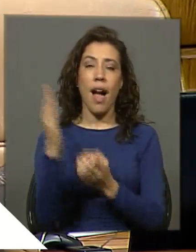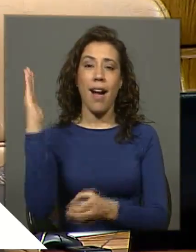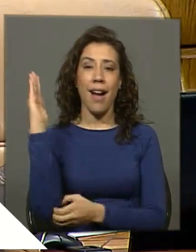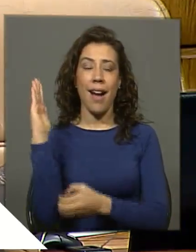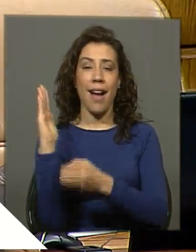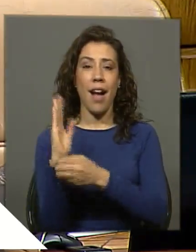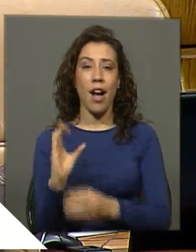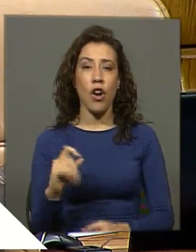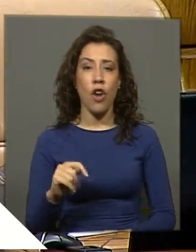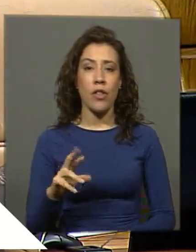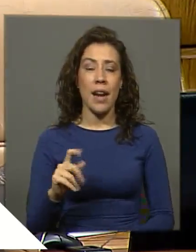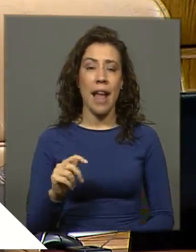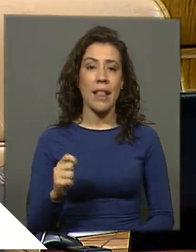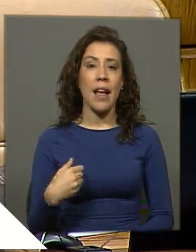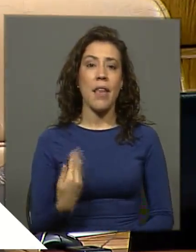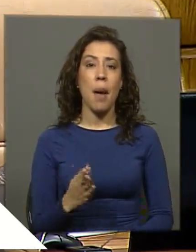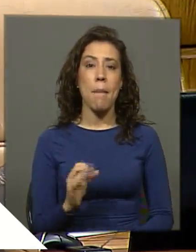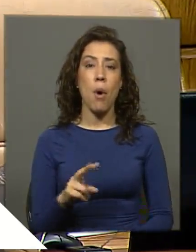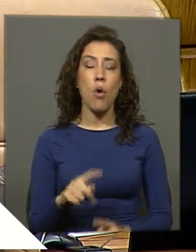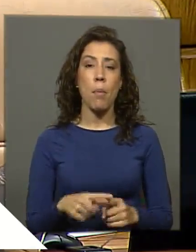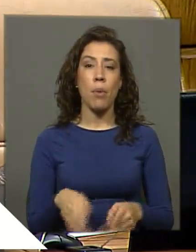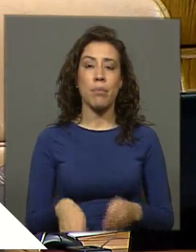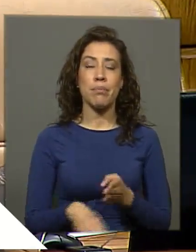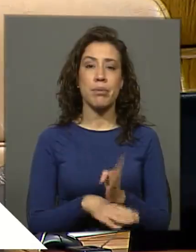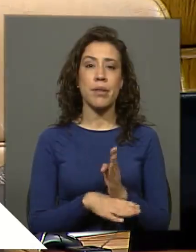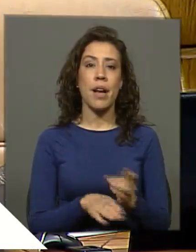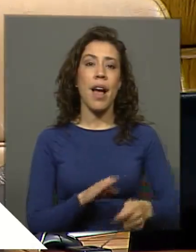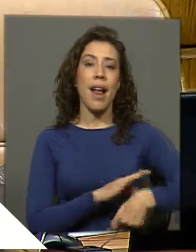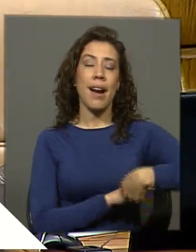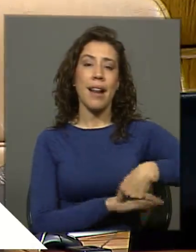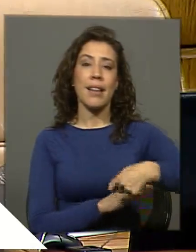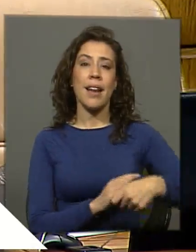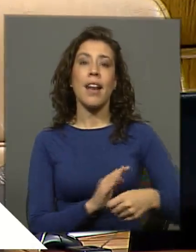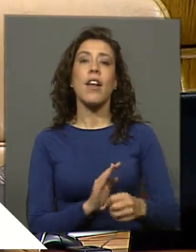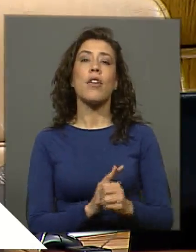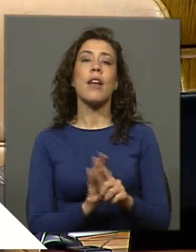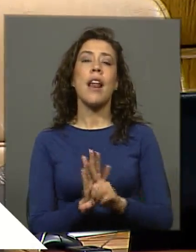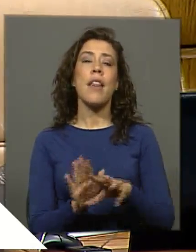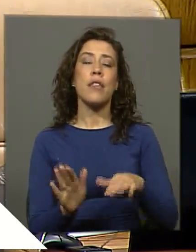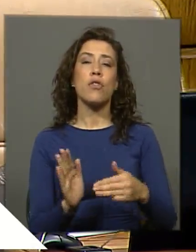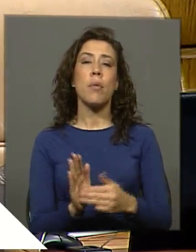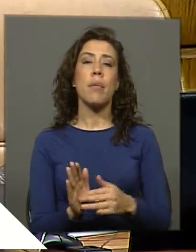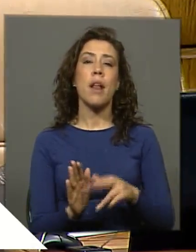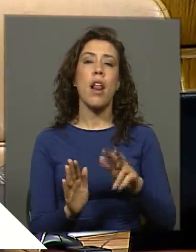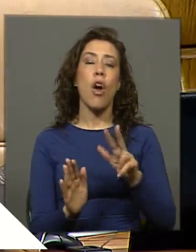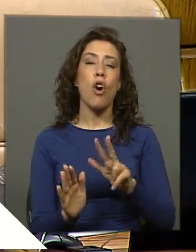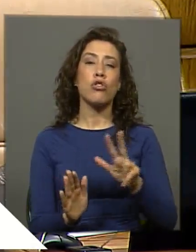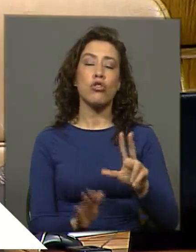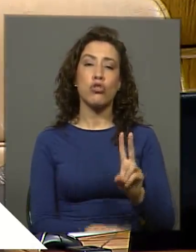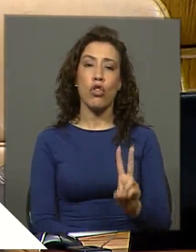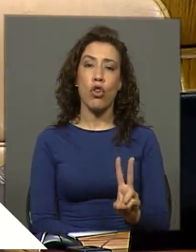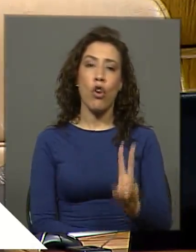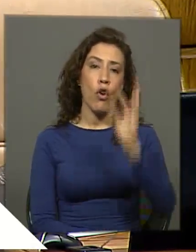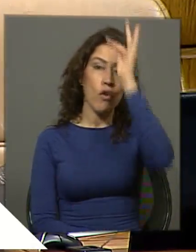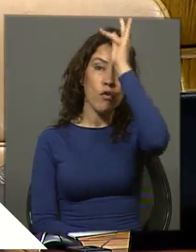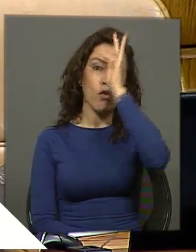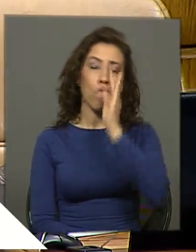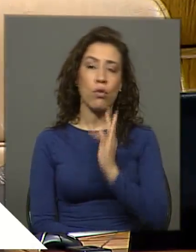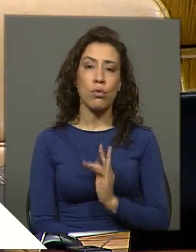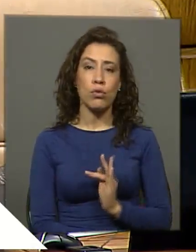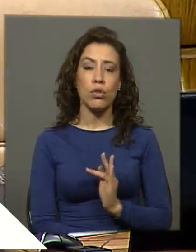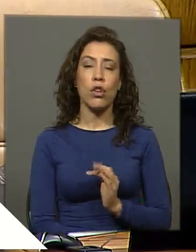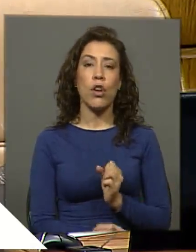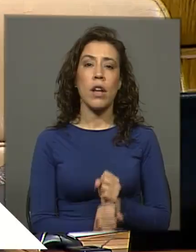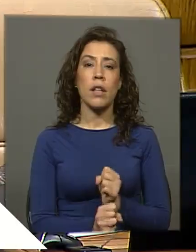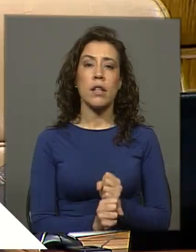contrata que perciben la bonificación por retiro del título segundo de la ley 19.882 a los funcionarios y funcionarias que